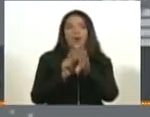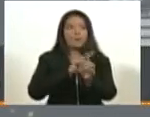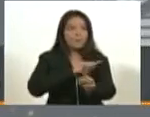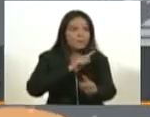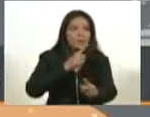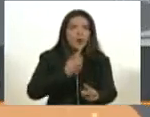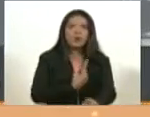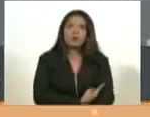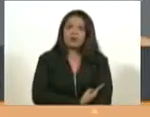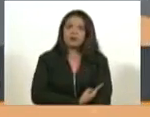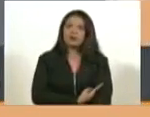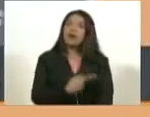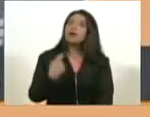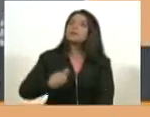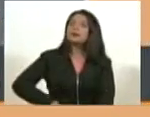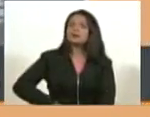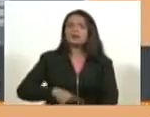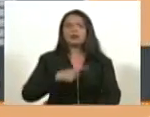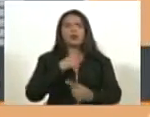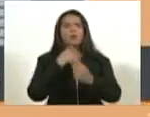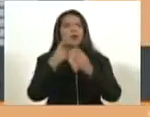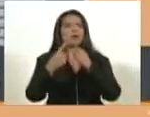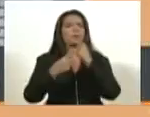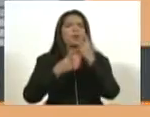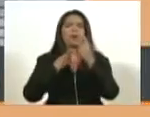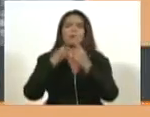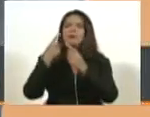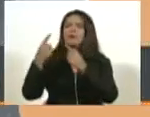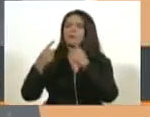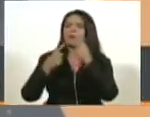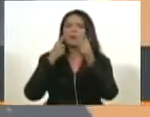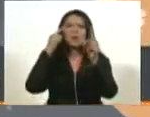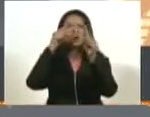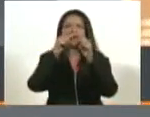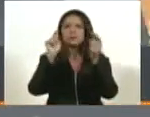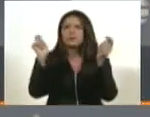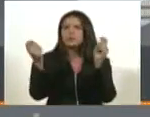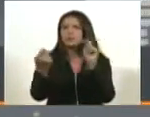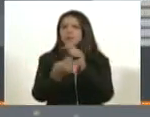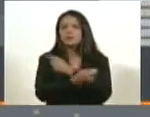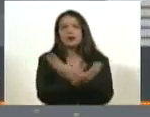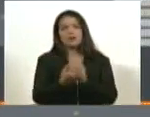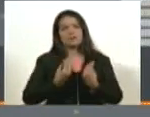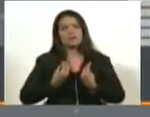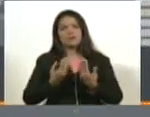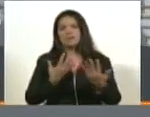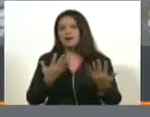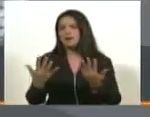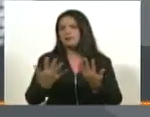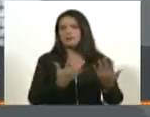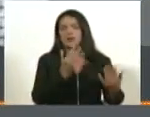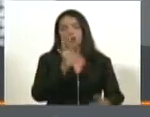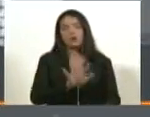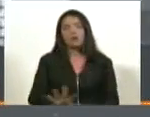El presidente hizo una alocución dirigida a la transformación y la convivencia entre los venezolanos.